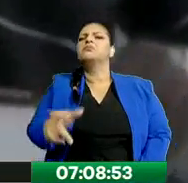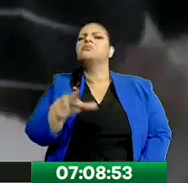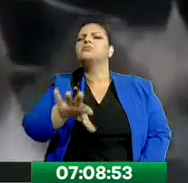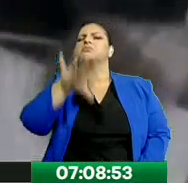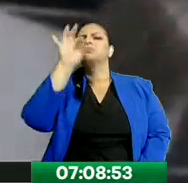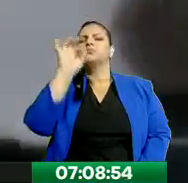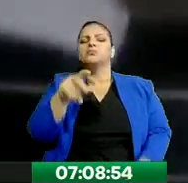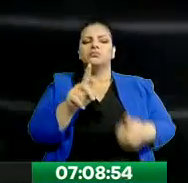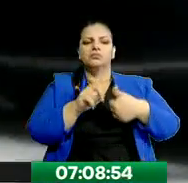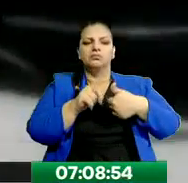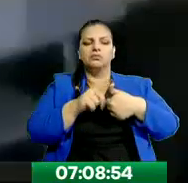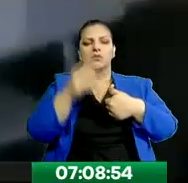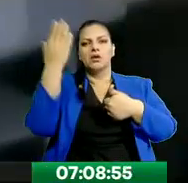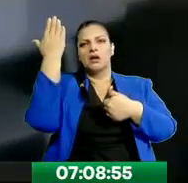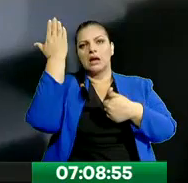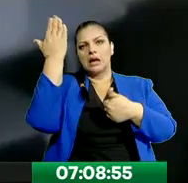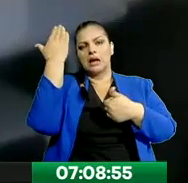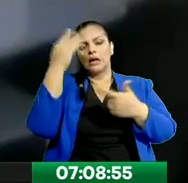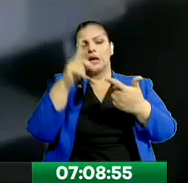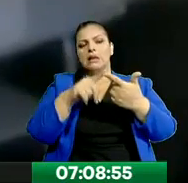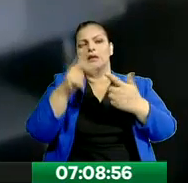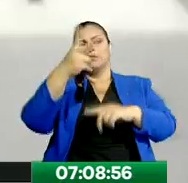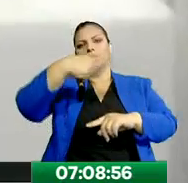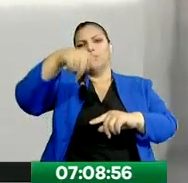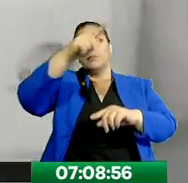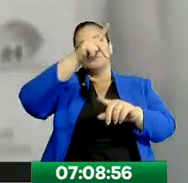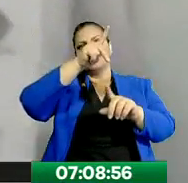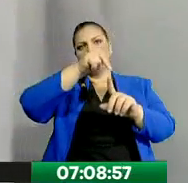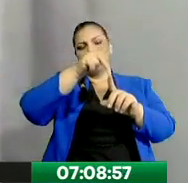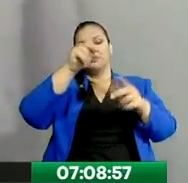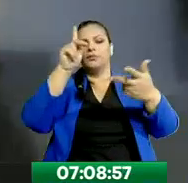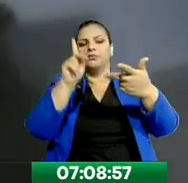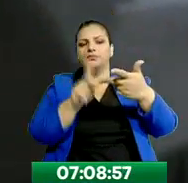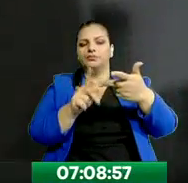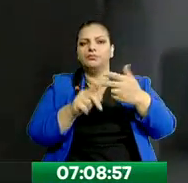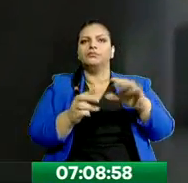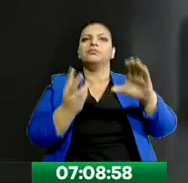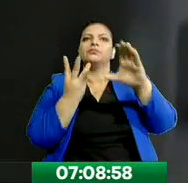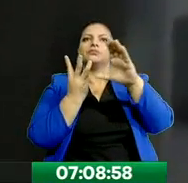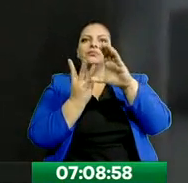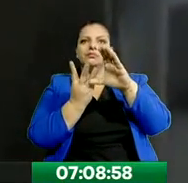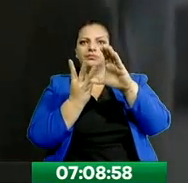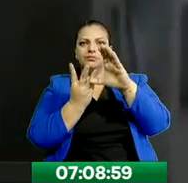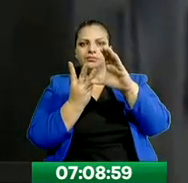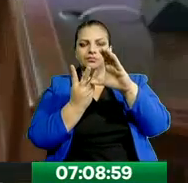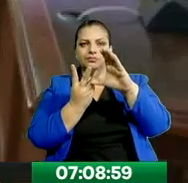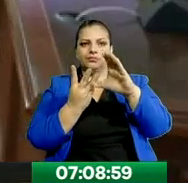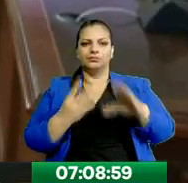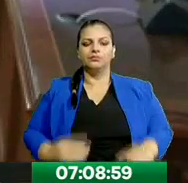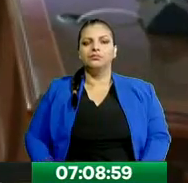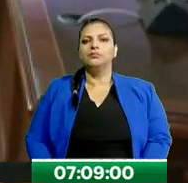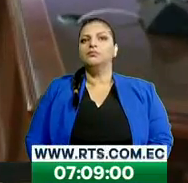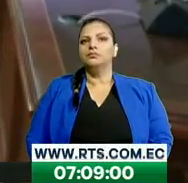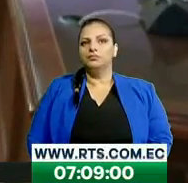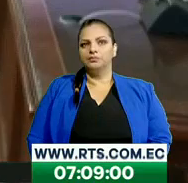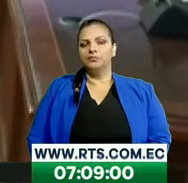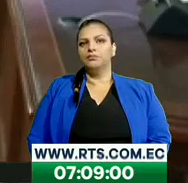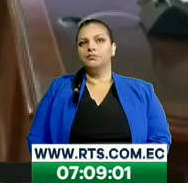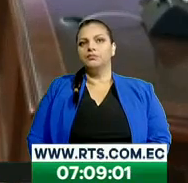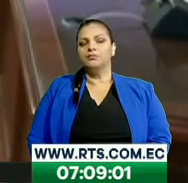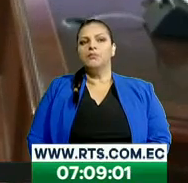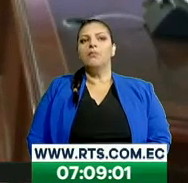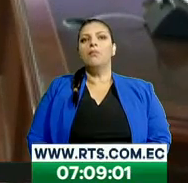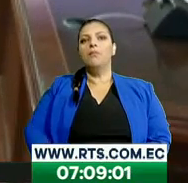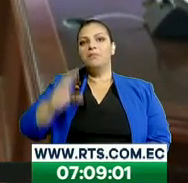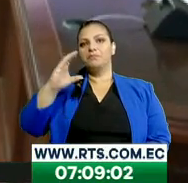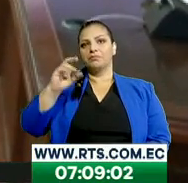alcaldes, prefectos y también a los miembros del Consejo de Participación Ciudadana Permanente. Así lo dio a conocer el Consejo